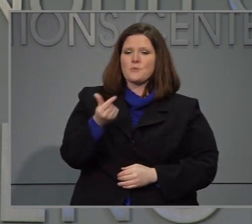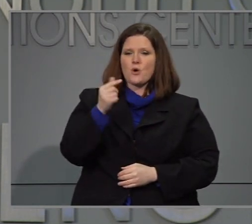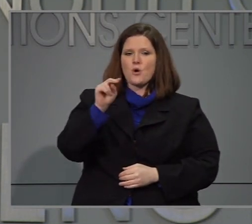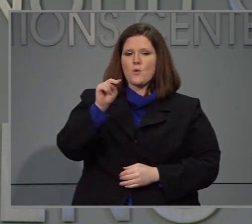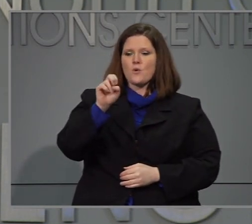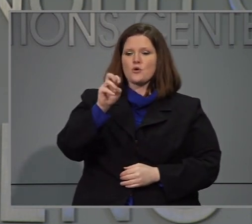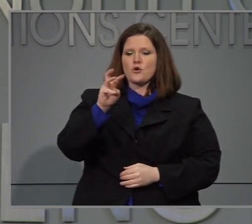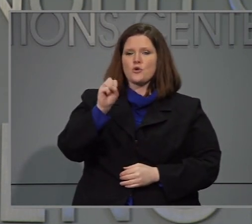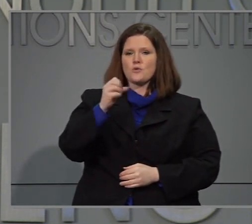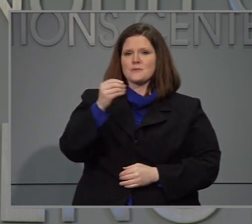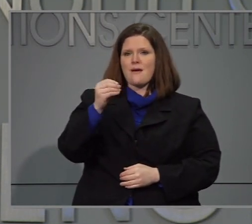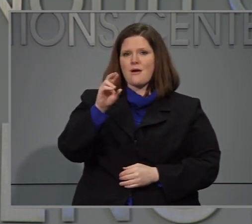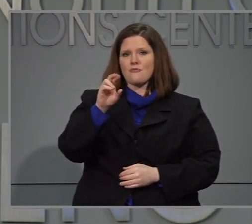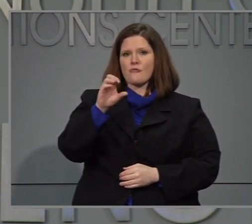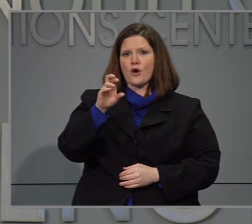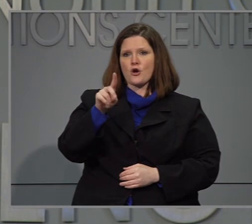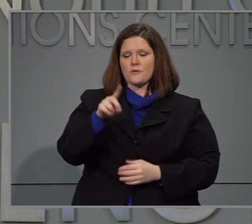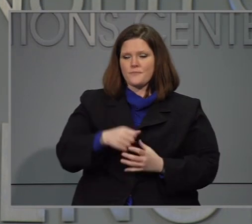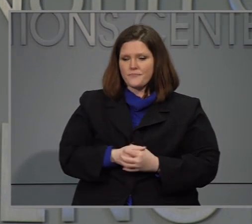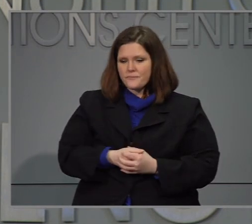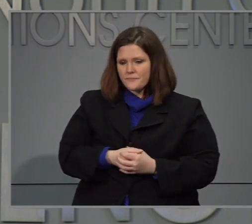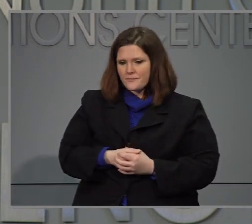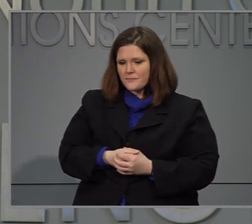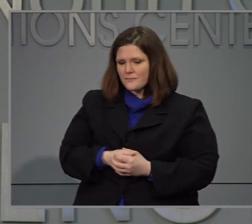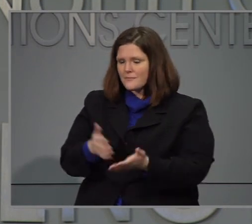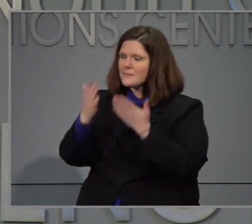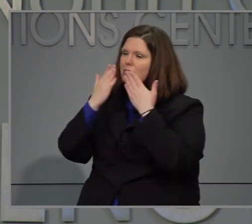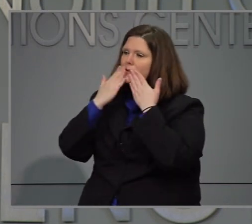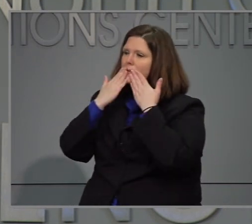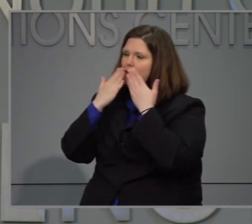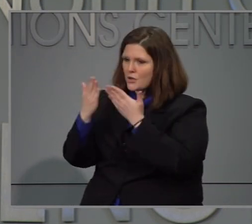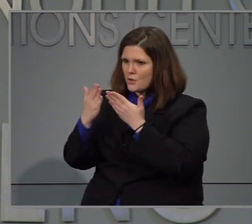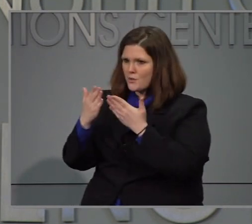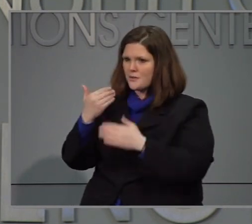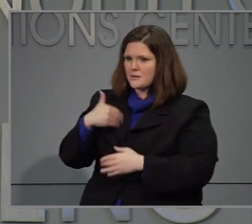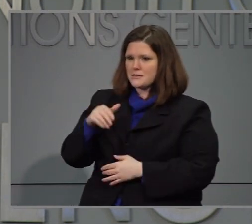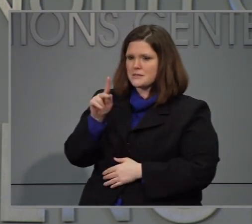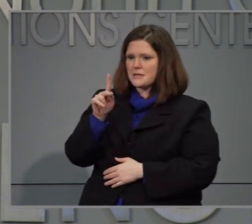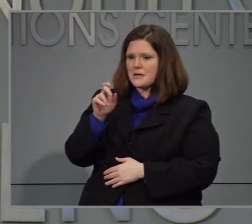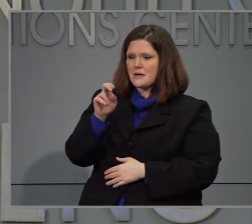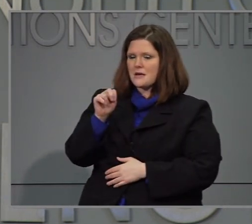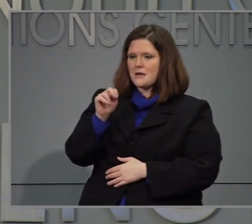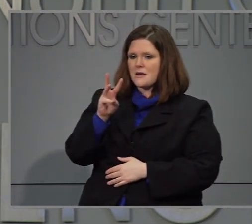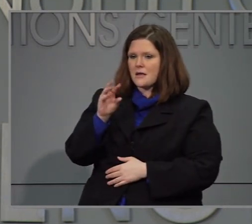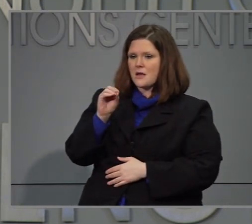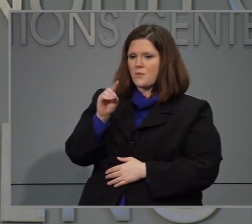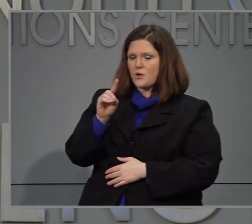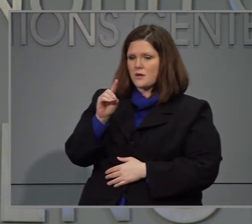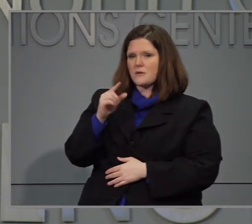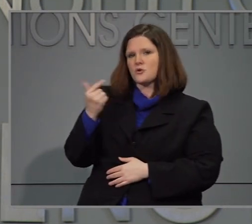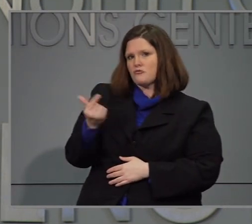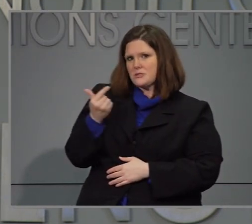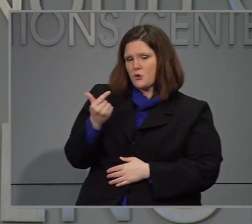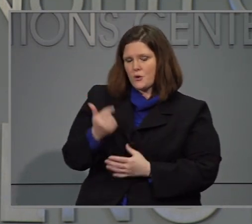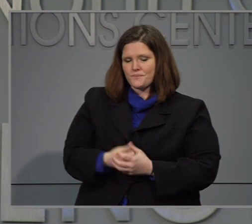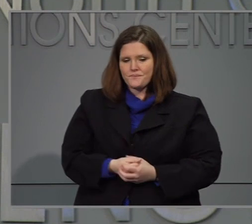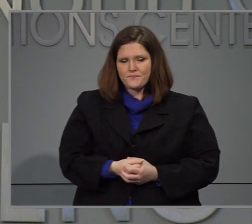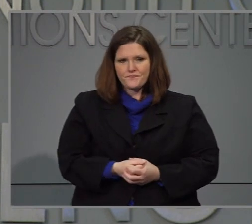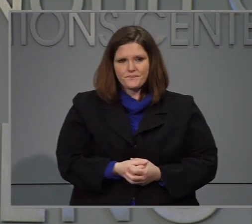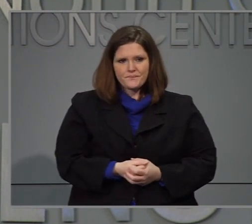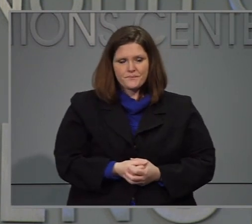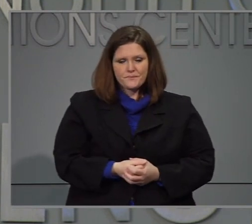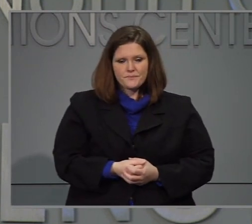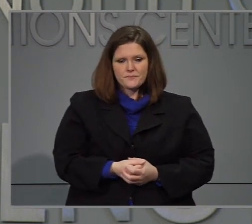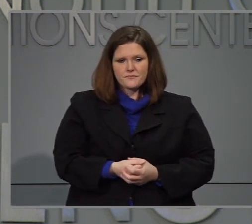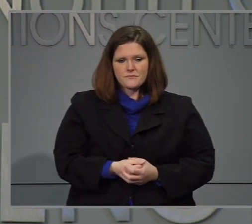Corona, Greensboro News and Record. Gracias por mi llamada. Ken Corona, en Greensboro.